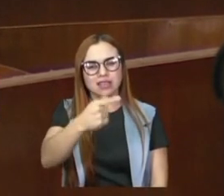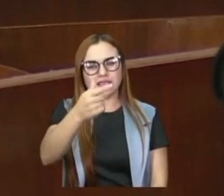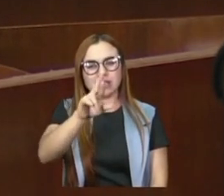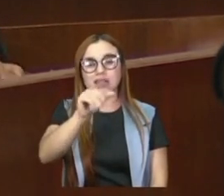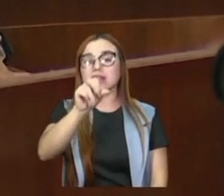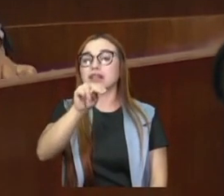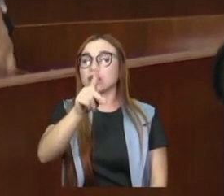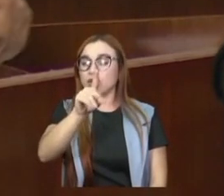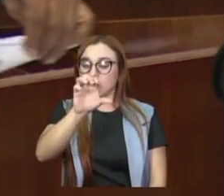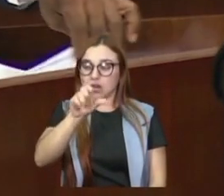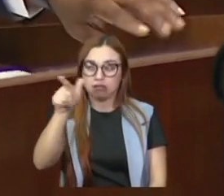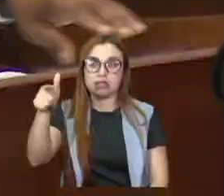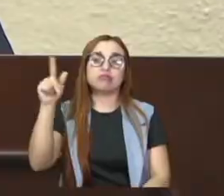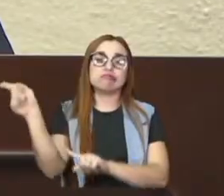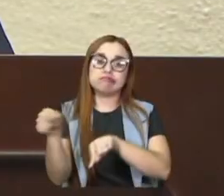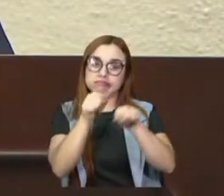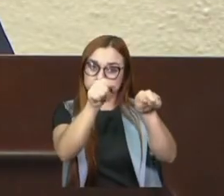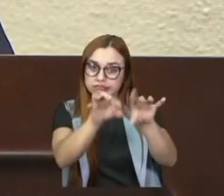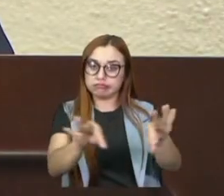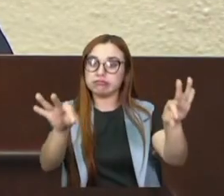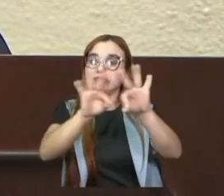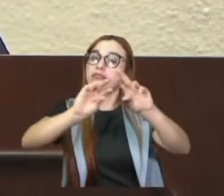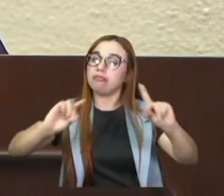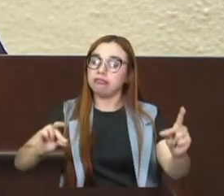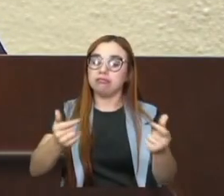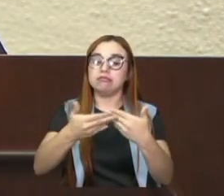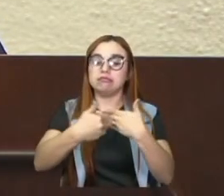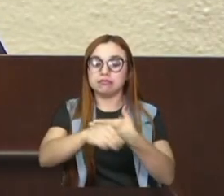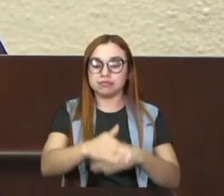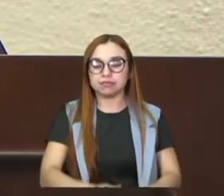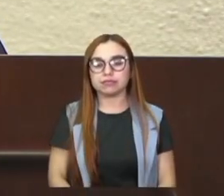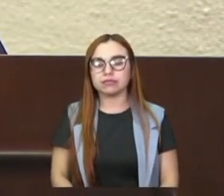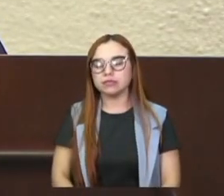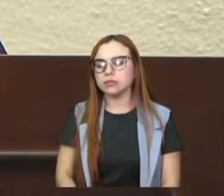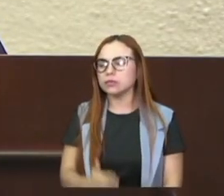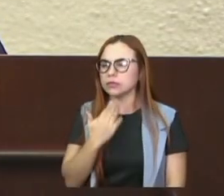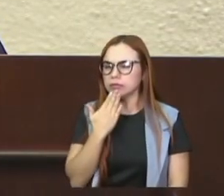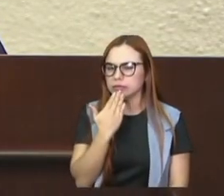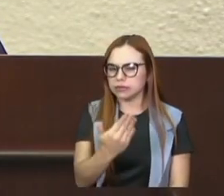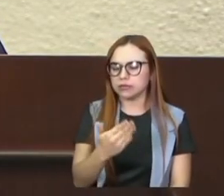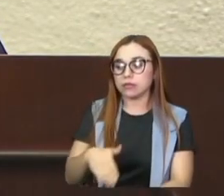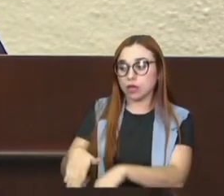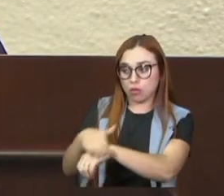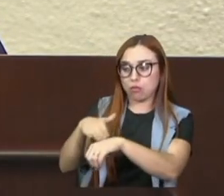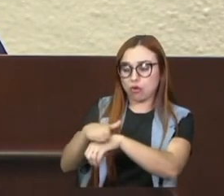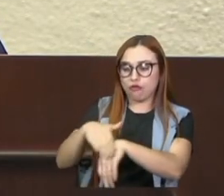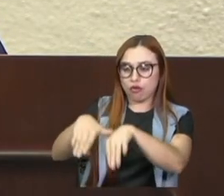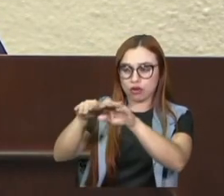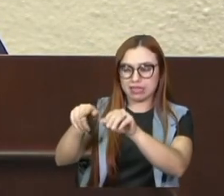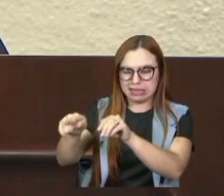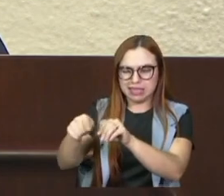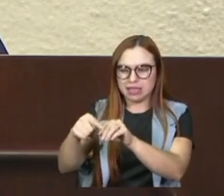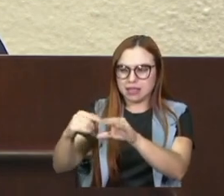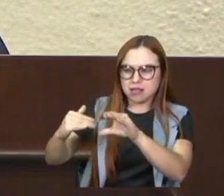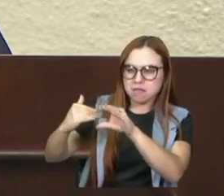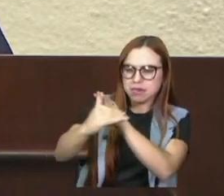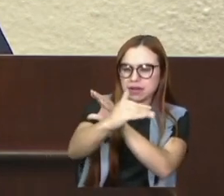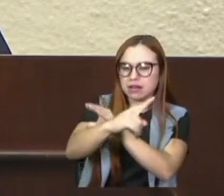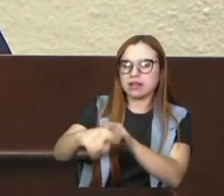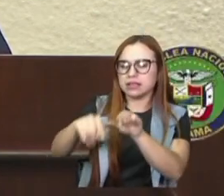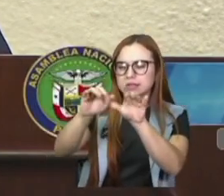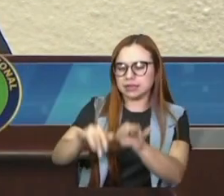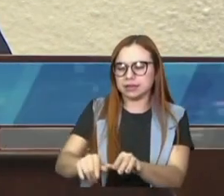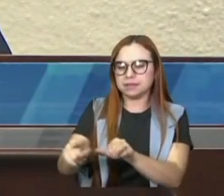Gracias, señor presidente. Gracias a usted. Que la nota sea redirigida al Ministerio de Obras Públicas, la solicitud del honorable